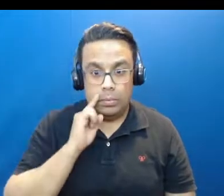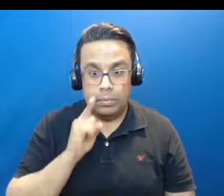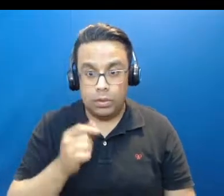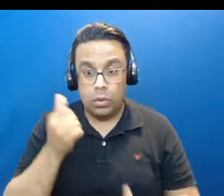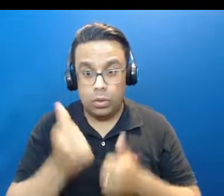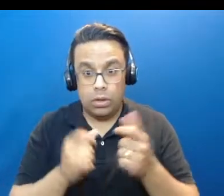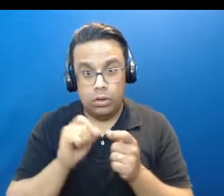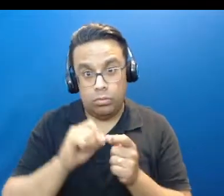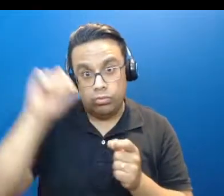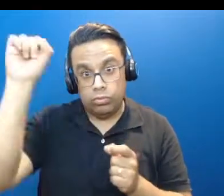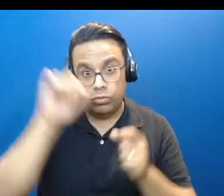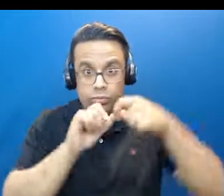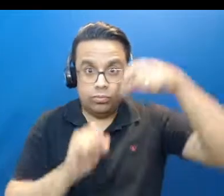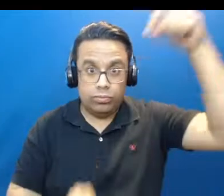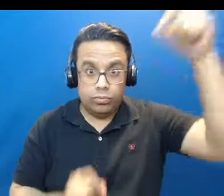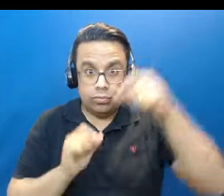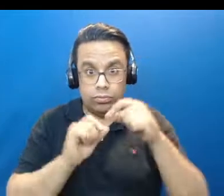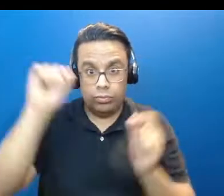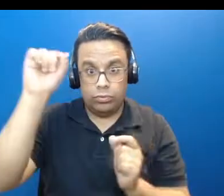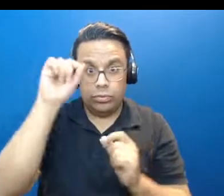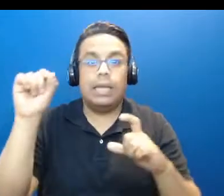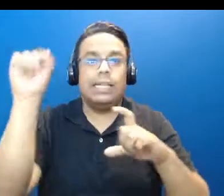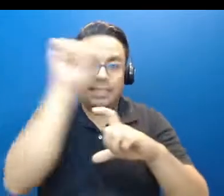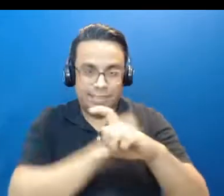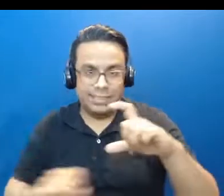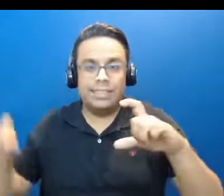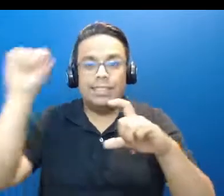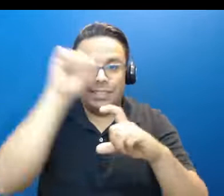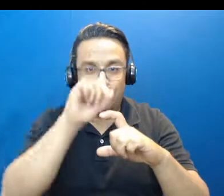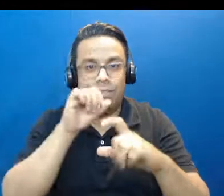acotar los círculos, en este caso